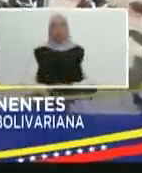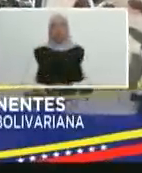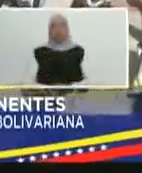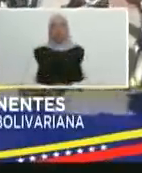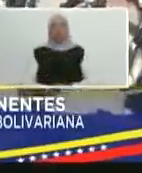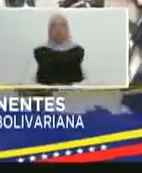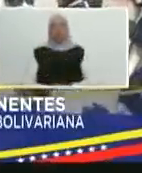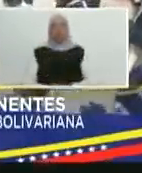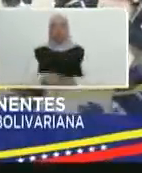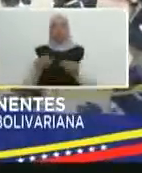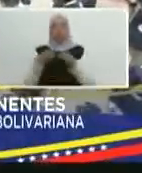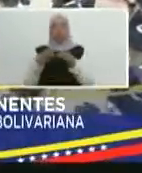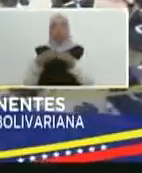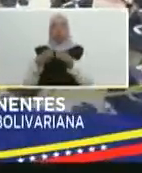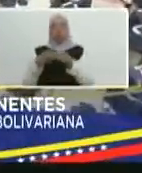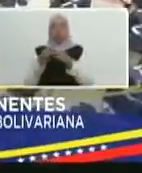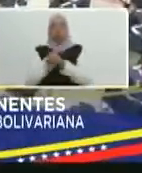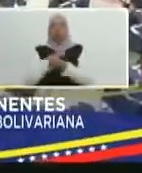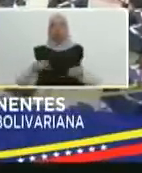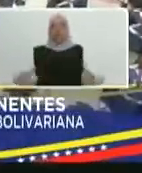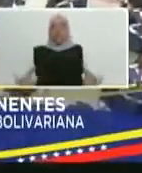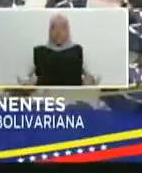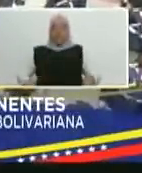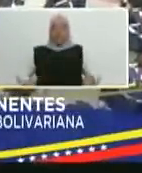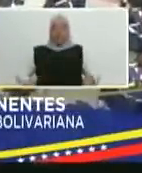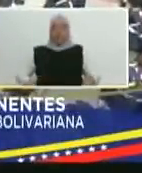Por el componente Ejército Bolivariano.